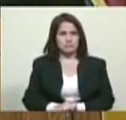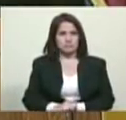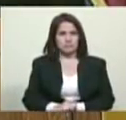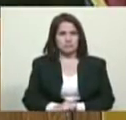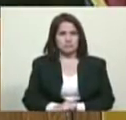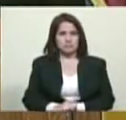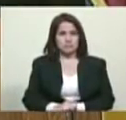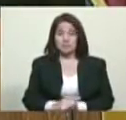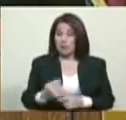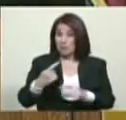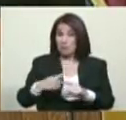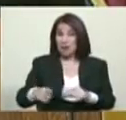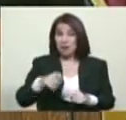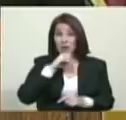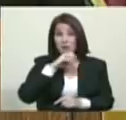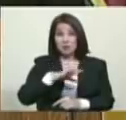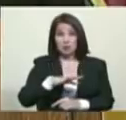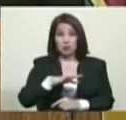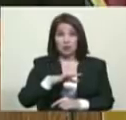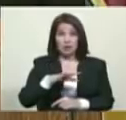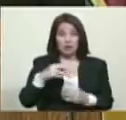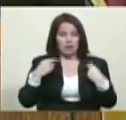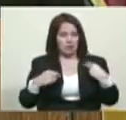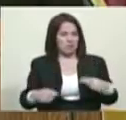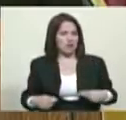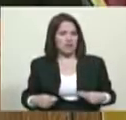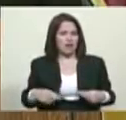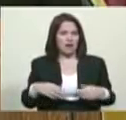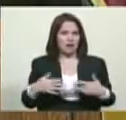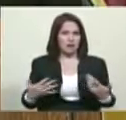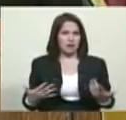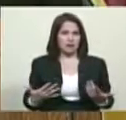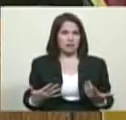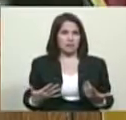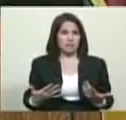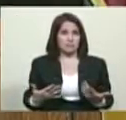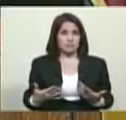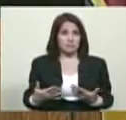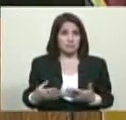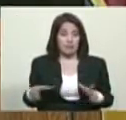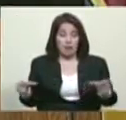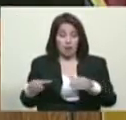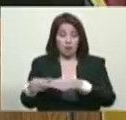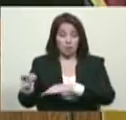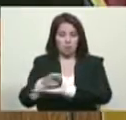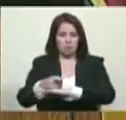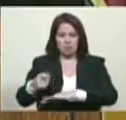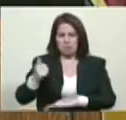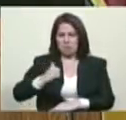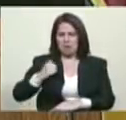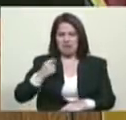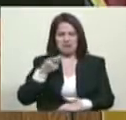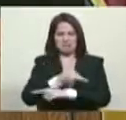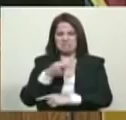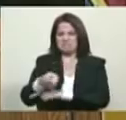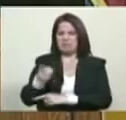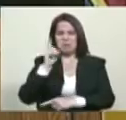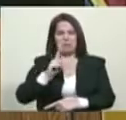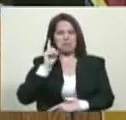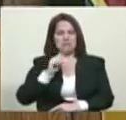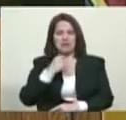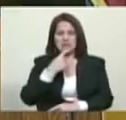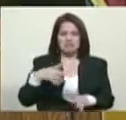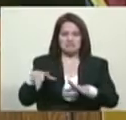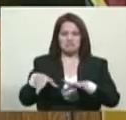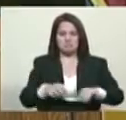Y la historia de la humanidad es eso, que los imperios de turno, con cualquier pretexto, con cualquier mentira,